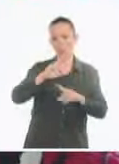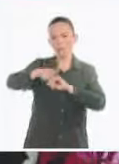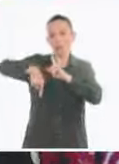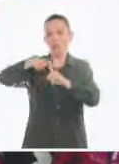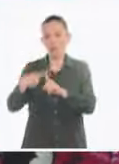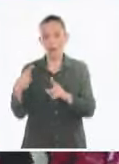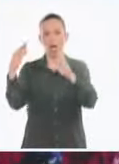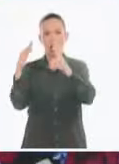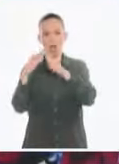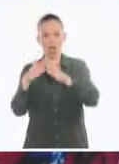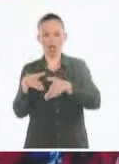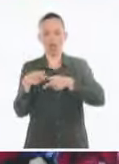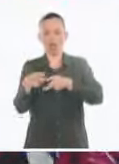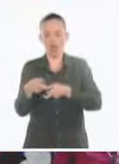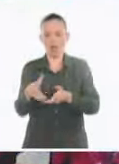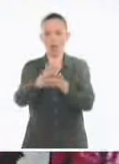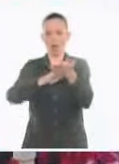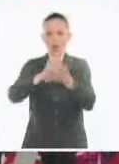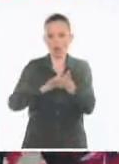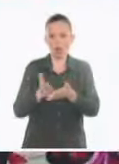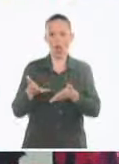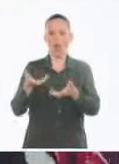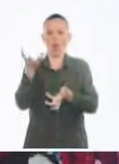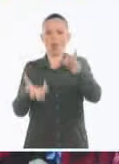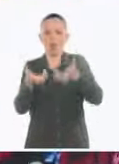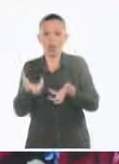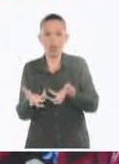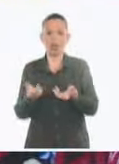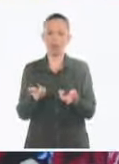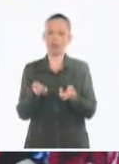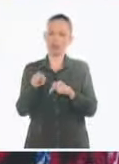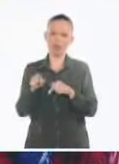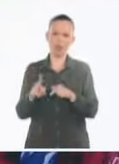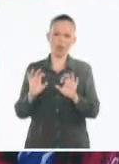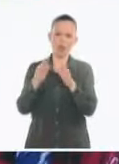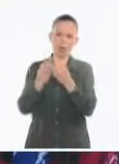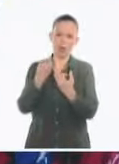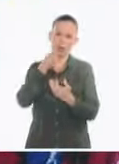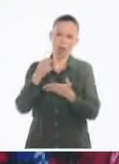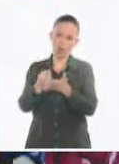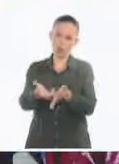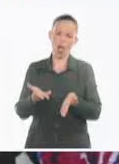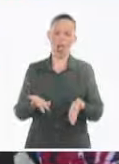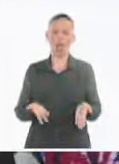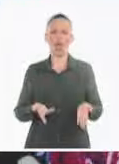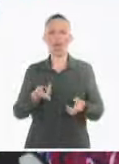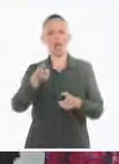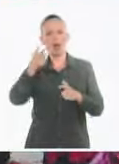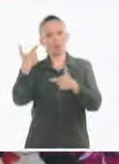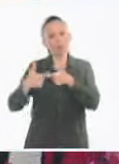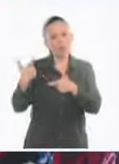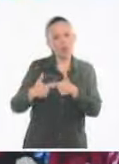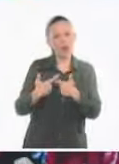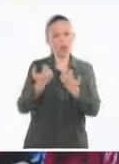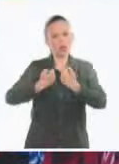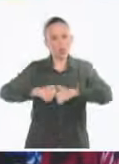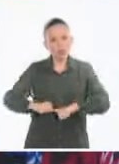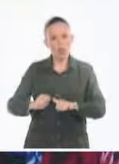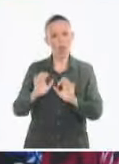trabajar en las actividades domésticas el hombre tiene que tomar conciencia de eso nosotras tenemos que prepararlos para